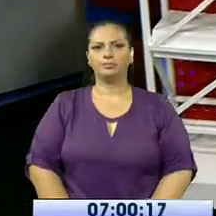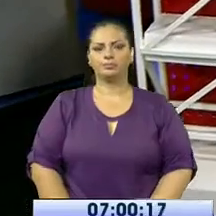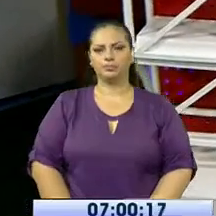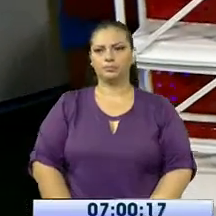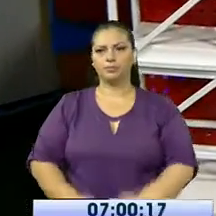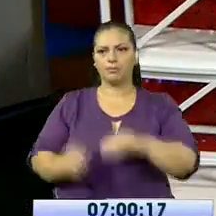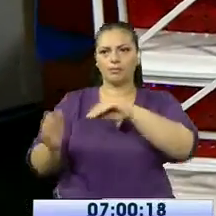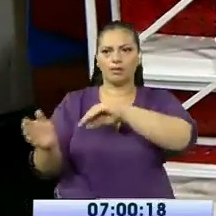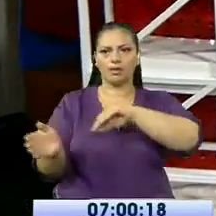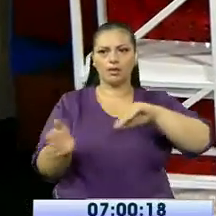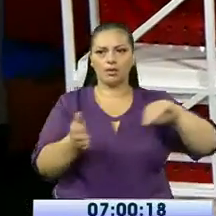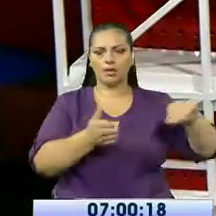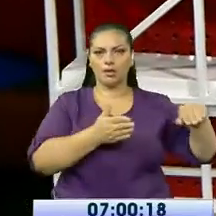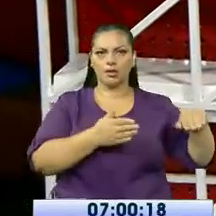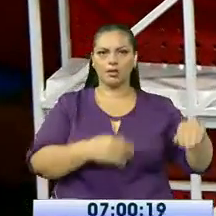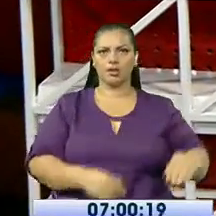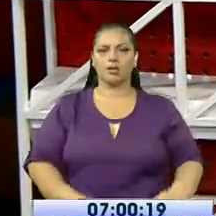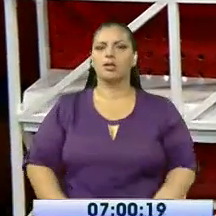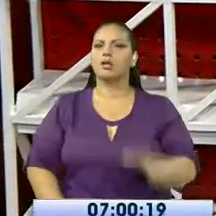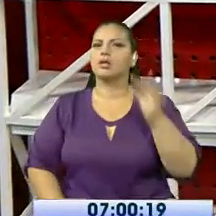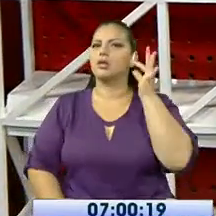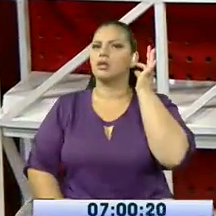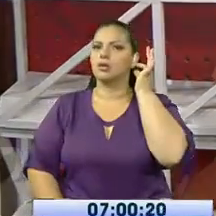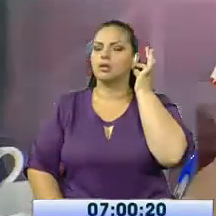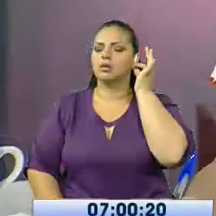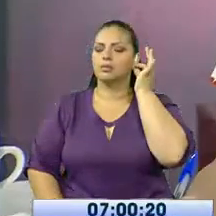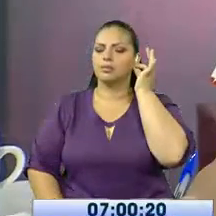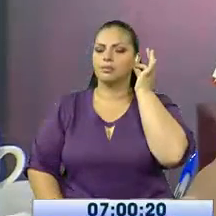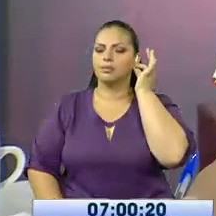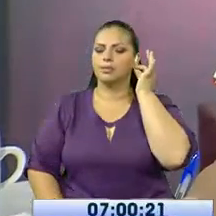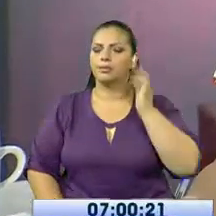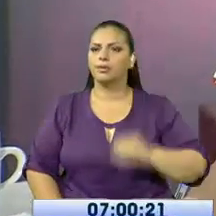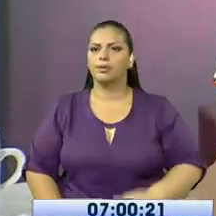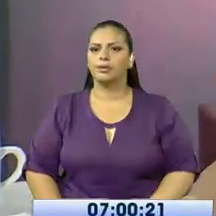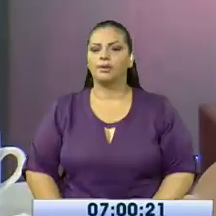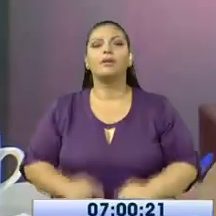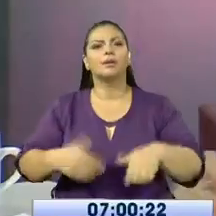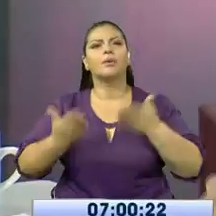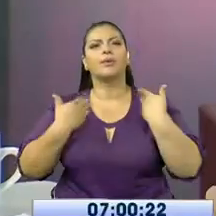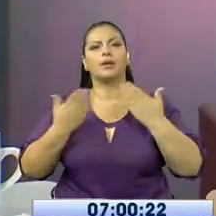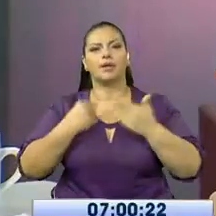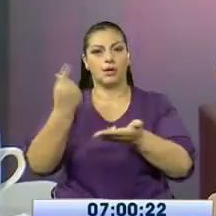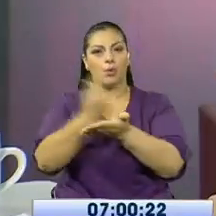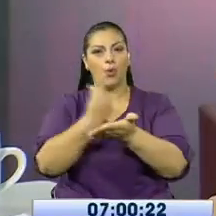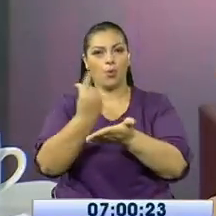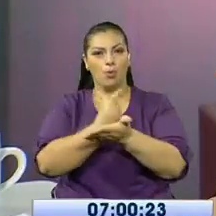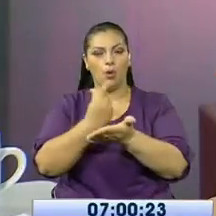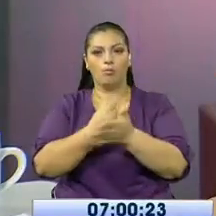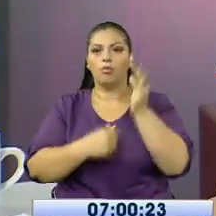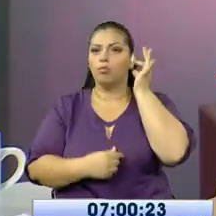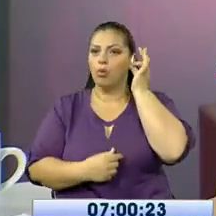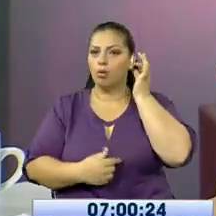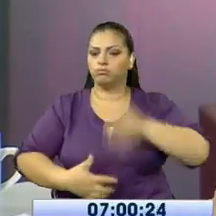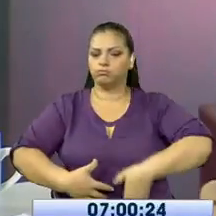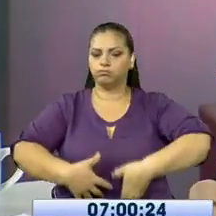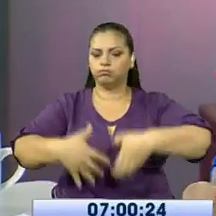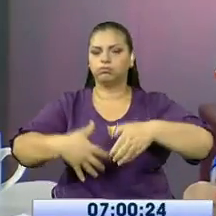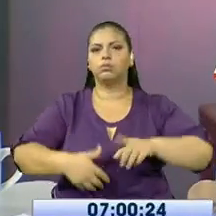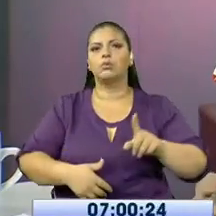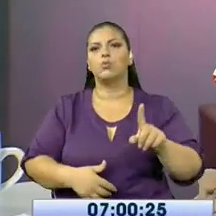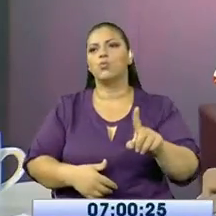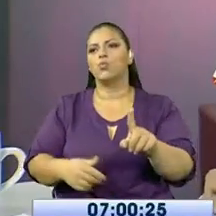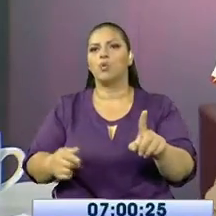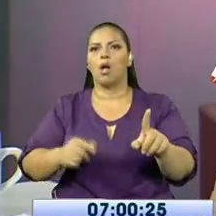En otro tema les contamos que una mujer en estado de gestación fue acribillada en el Guasmo Central de Guayaquil. Según testigos, la joven habría